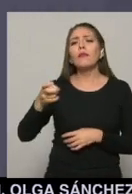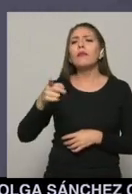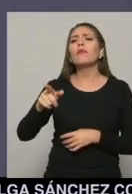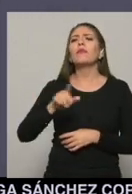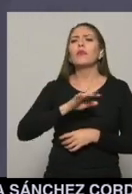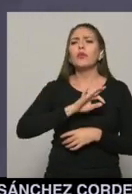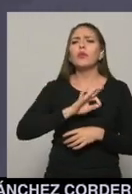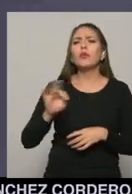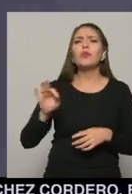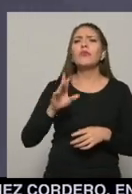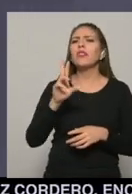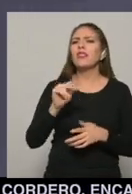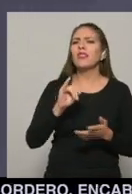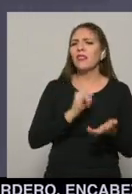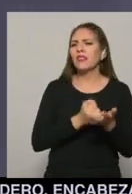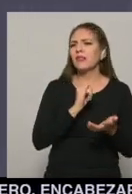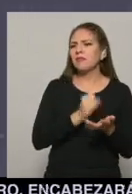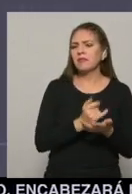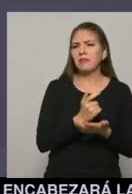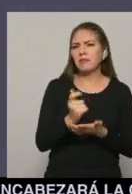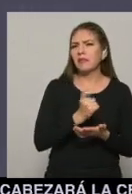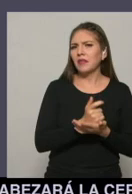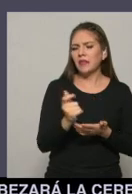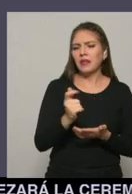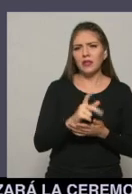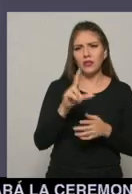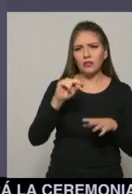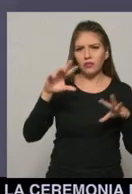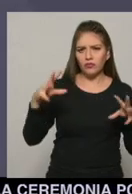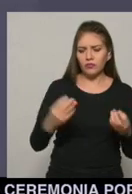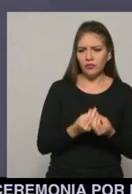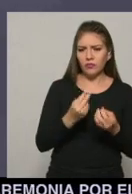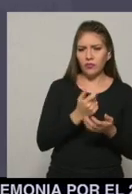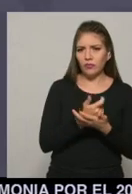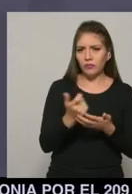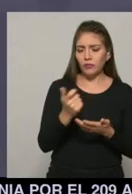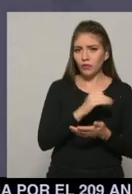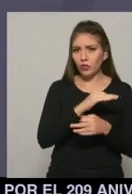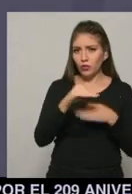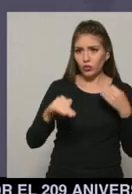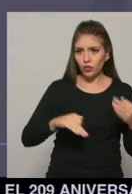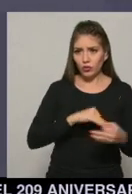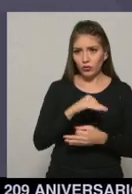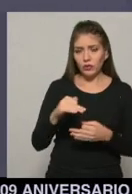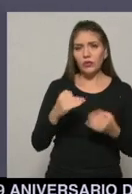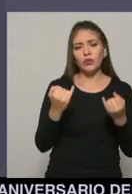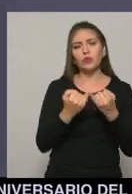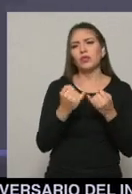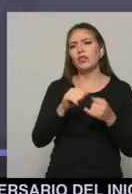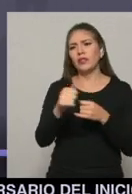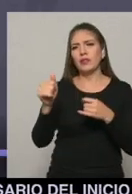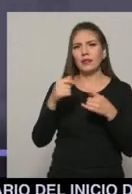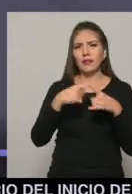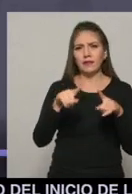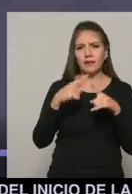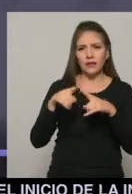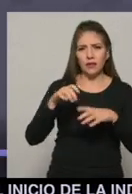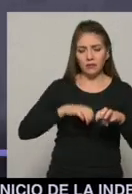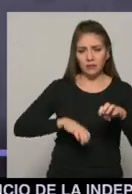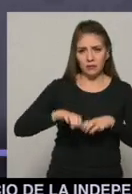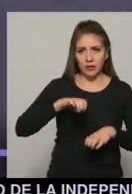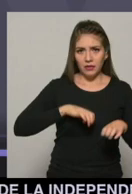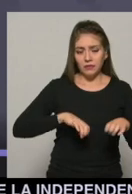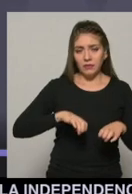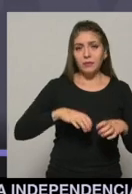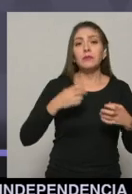sí, evadir impuestos o no pagar la totalidad de los impuestos como cualquier empresa en nuestro país. Entonces,